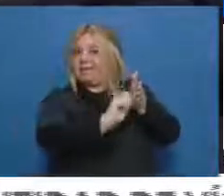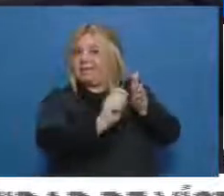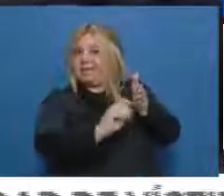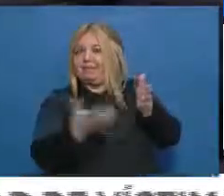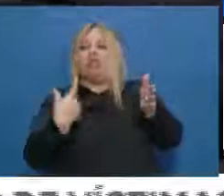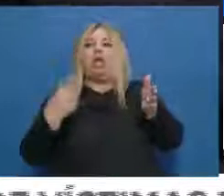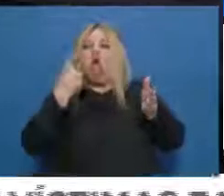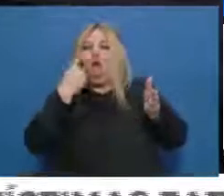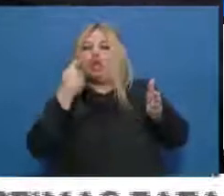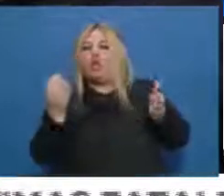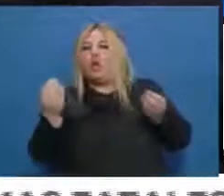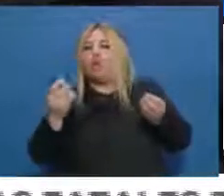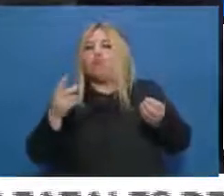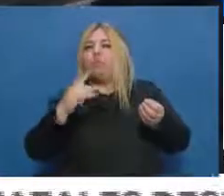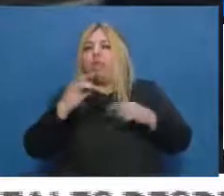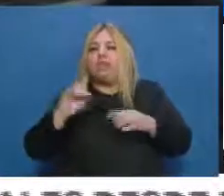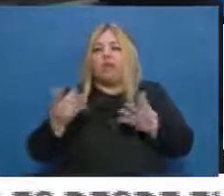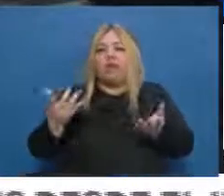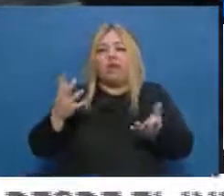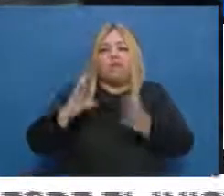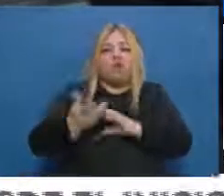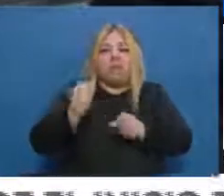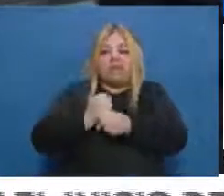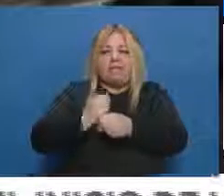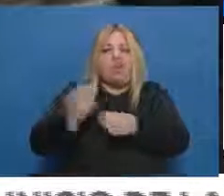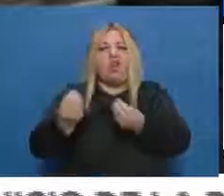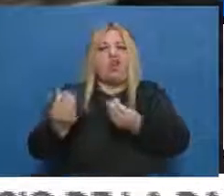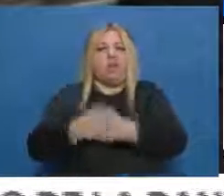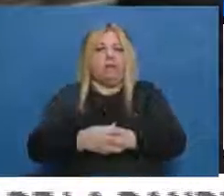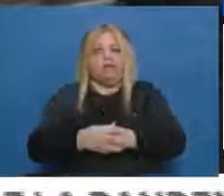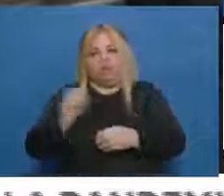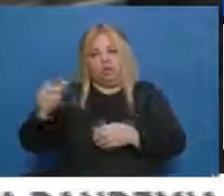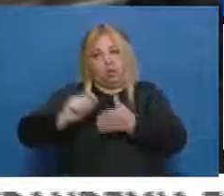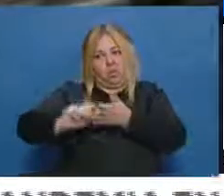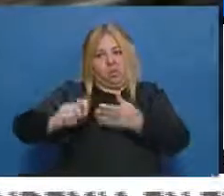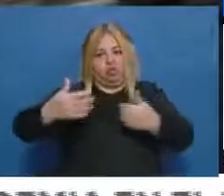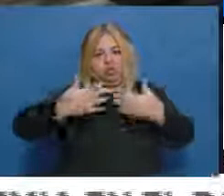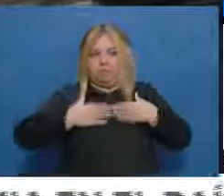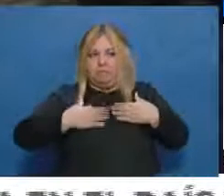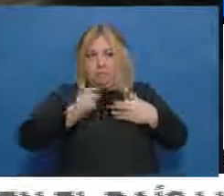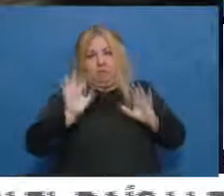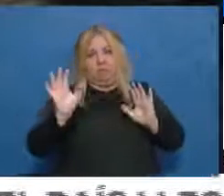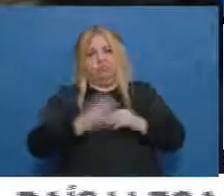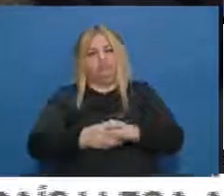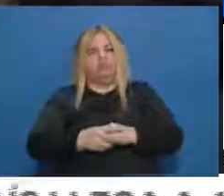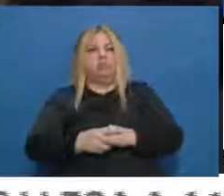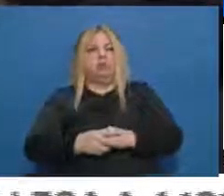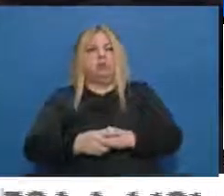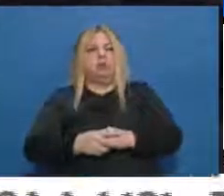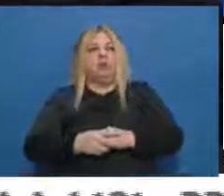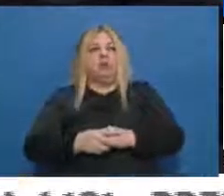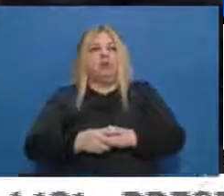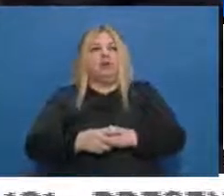la ficha. Vos tenés tu fibrón ahí, ¿eh? Yo tengo el mío acá. Este es para conocerte. Bielsa, Menotti,